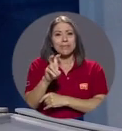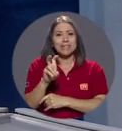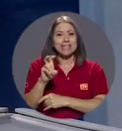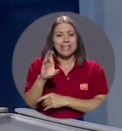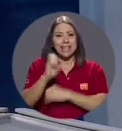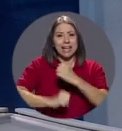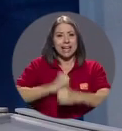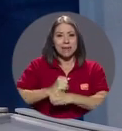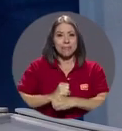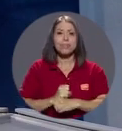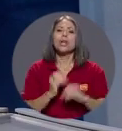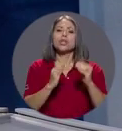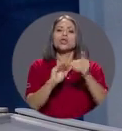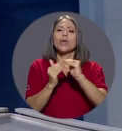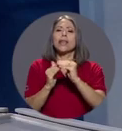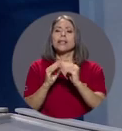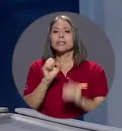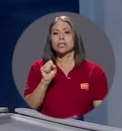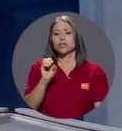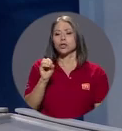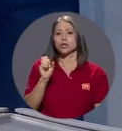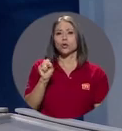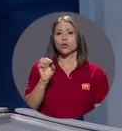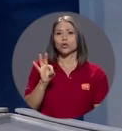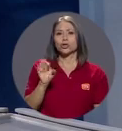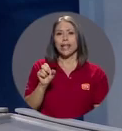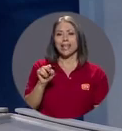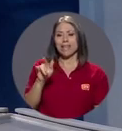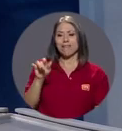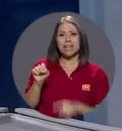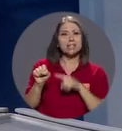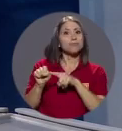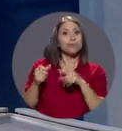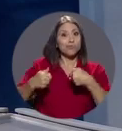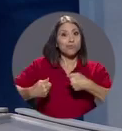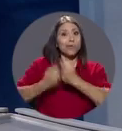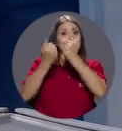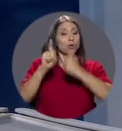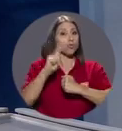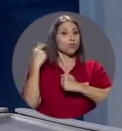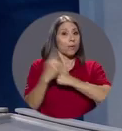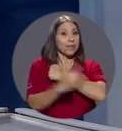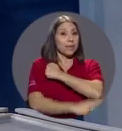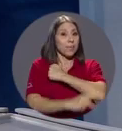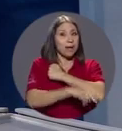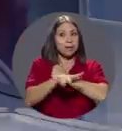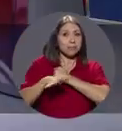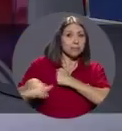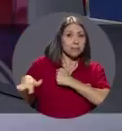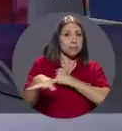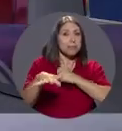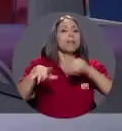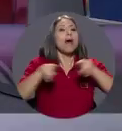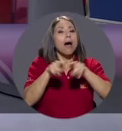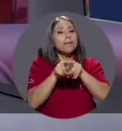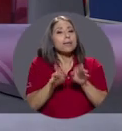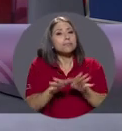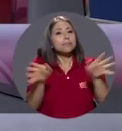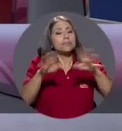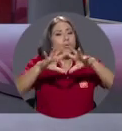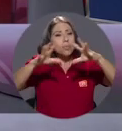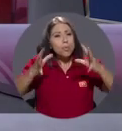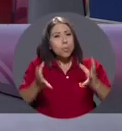Bicentenaria. Ciudades sostenibles, definitivamente un reto, no solo para el país, sino para el mundo en general, ¿verdad? Estamos hablando